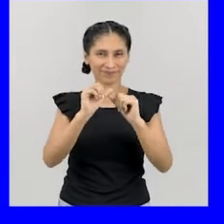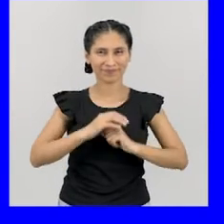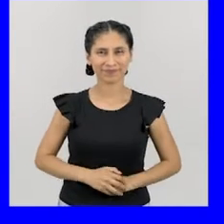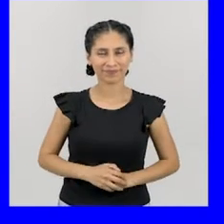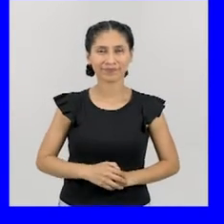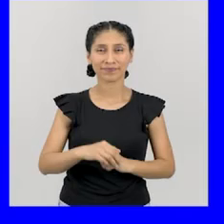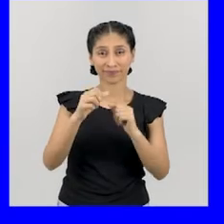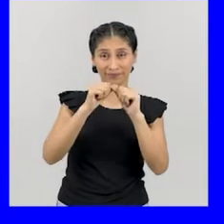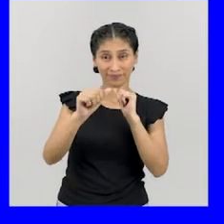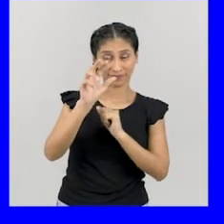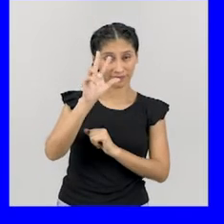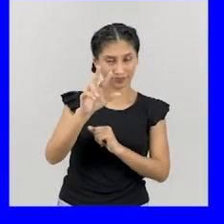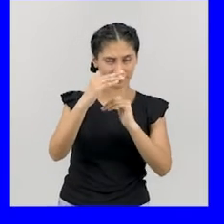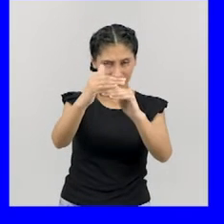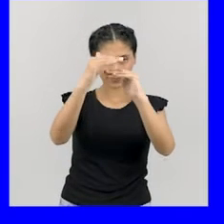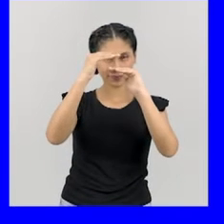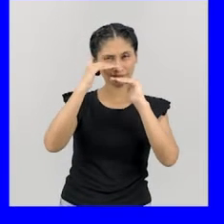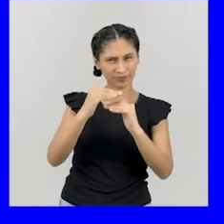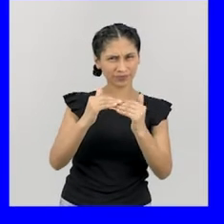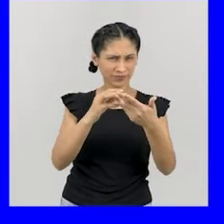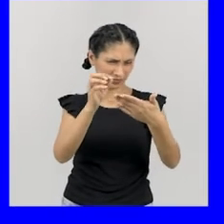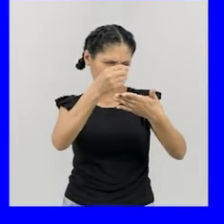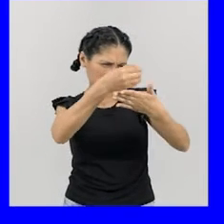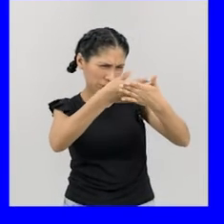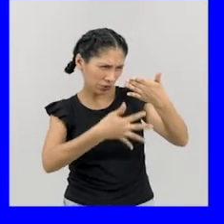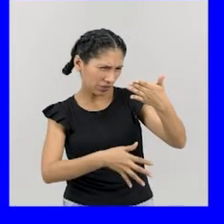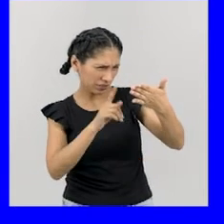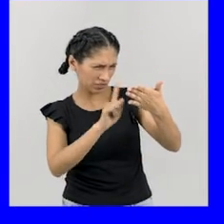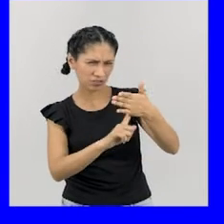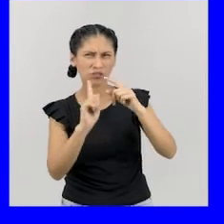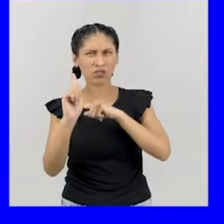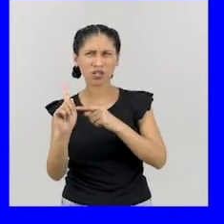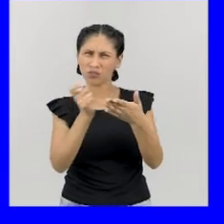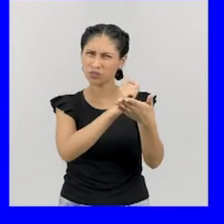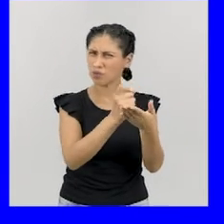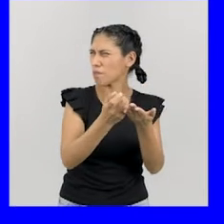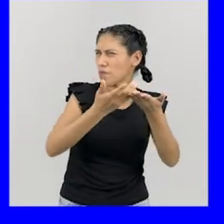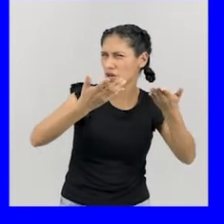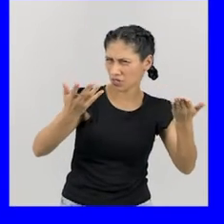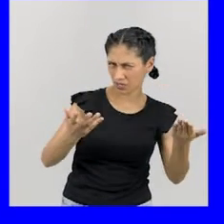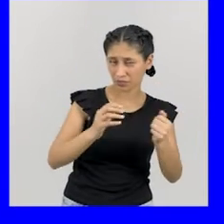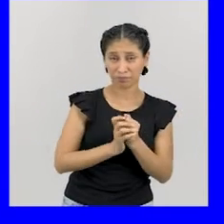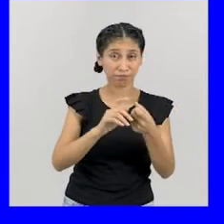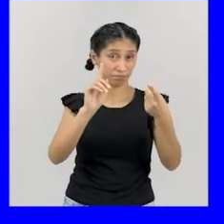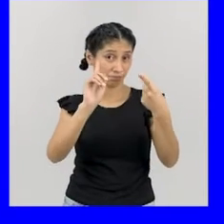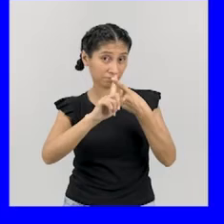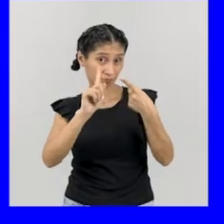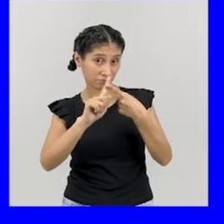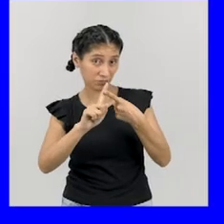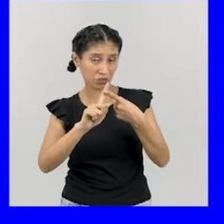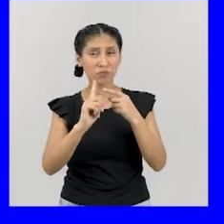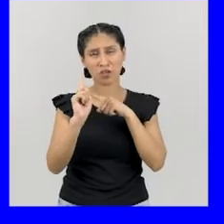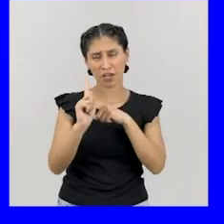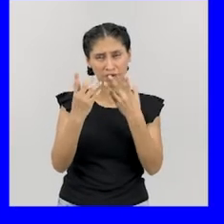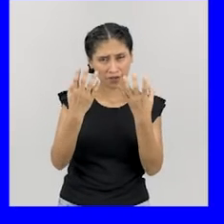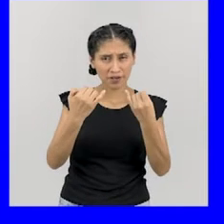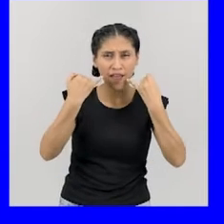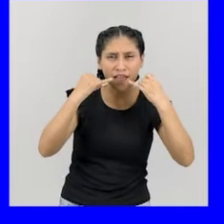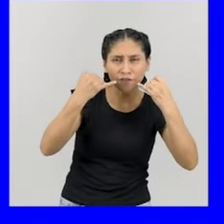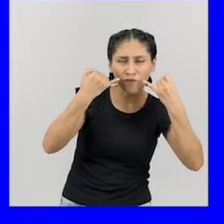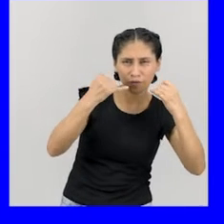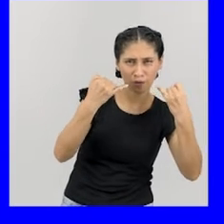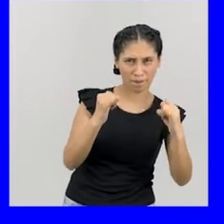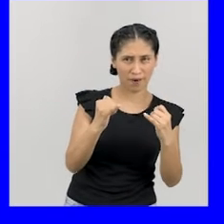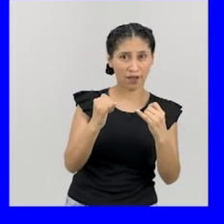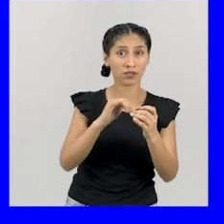Seguimos. 3. De acuerdo con el texto, la intención del autor es C. Informar acerca